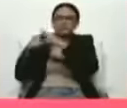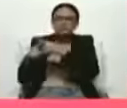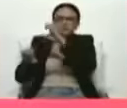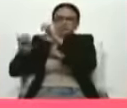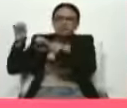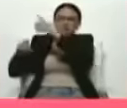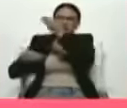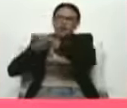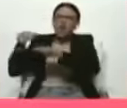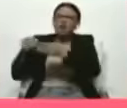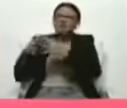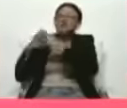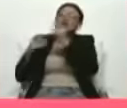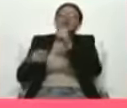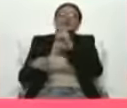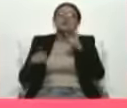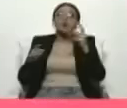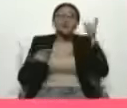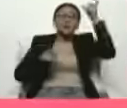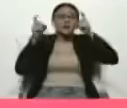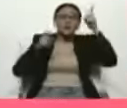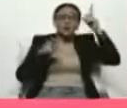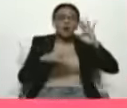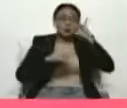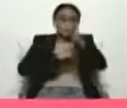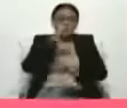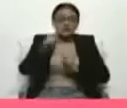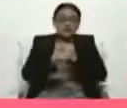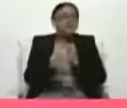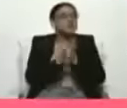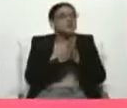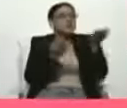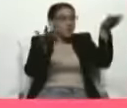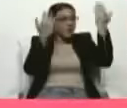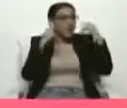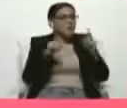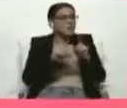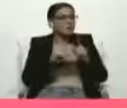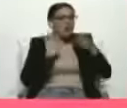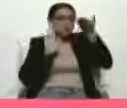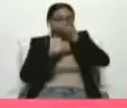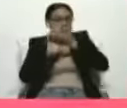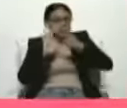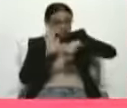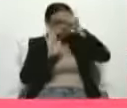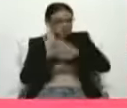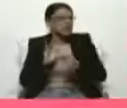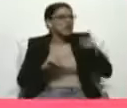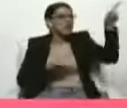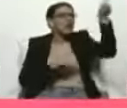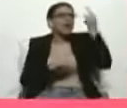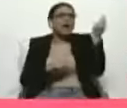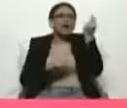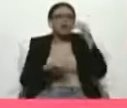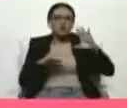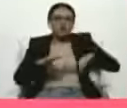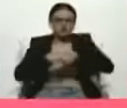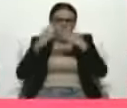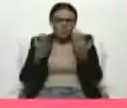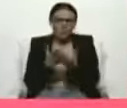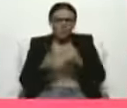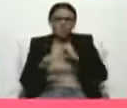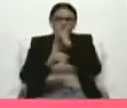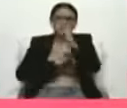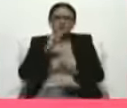que no se les registró nadie. Y ahora en la inscripción en el CNE para estas elecciones que tampoco se le inscribió nadie. Pero ellos hablan